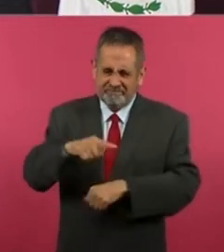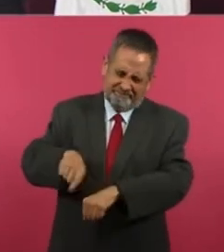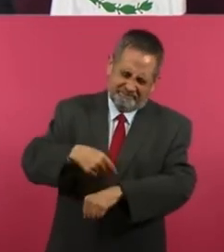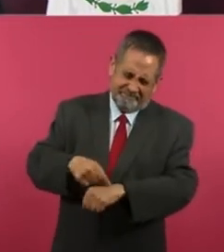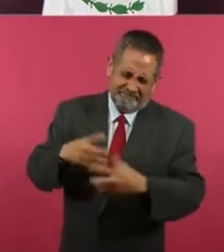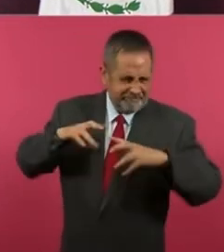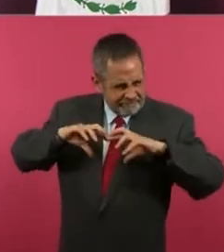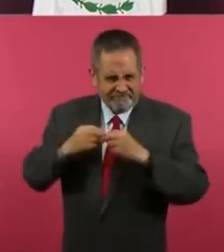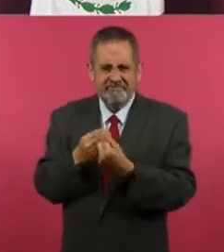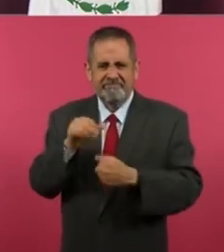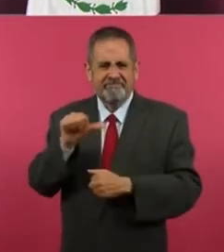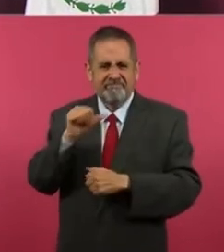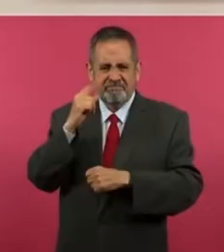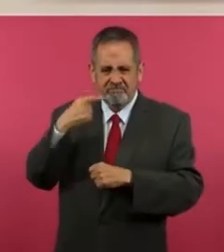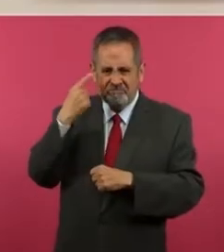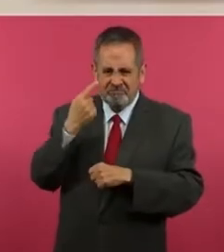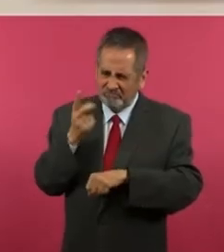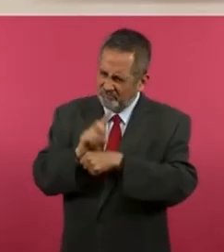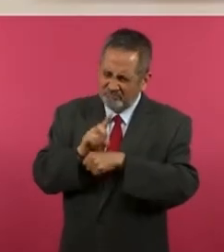horas.